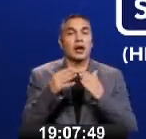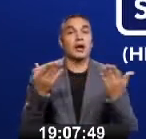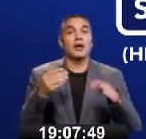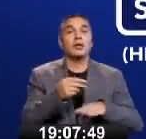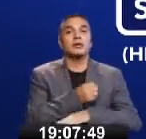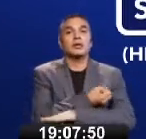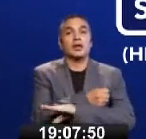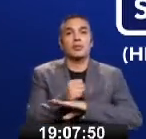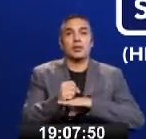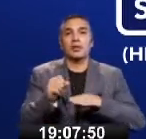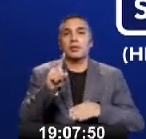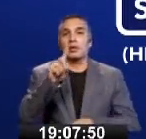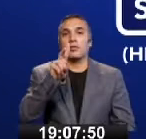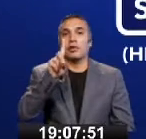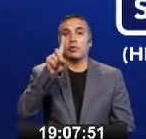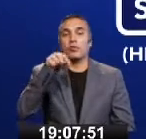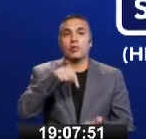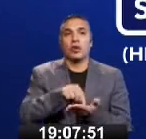a San Borondón en